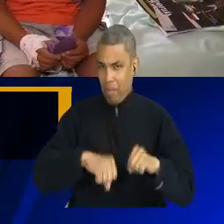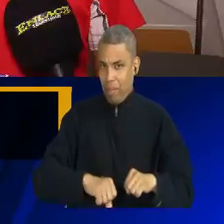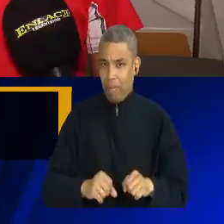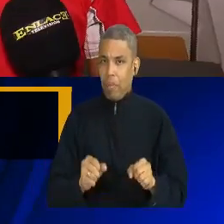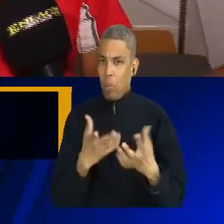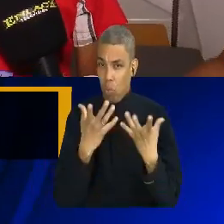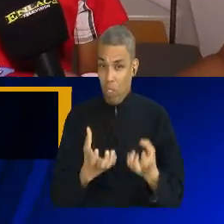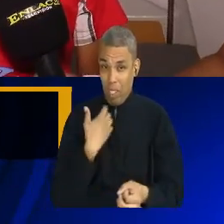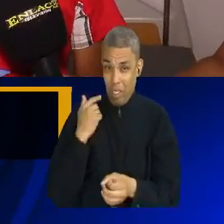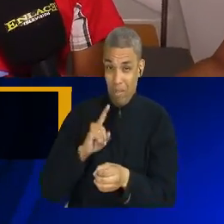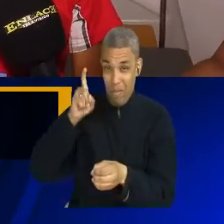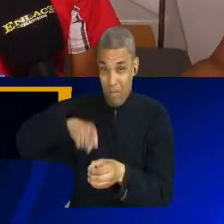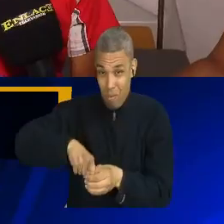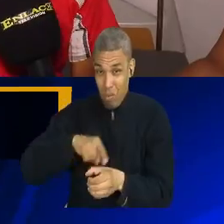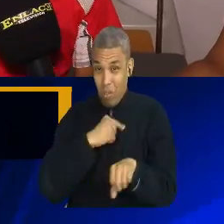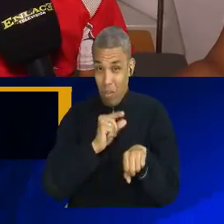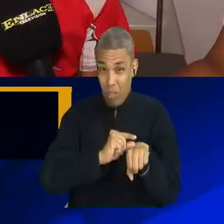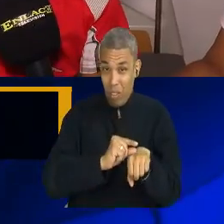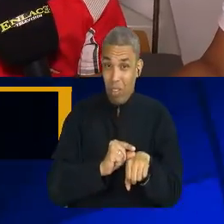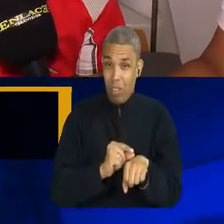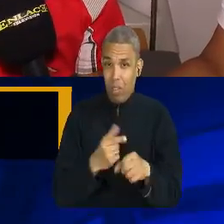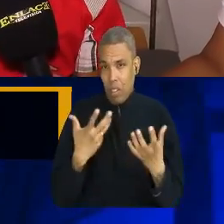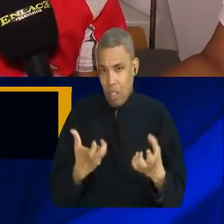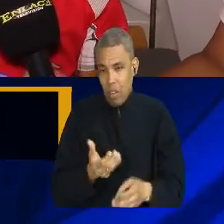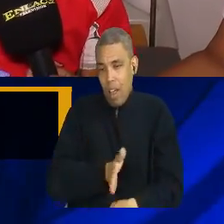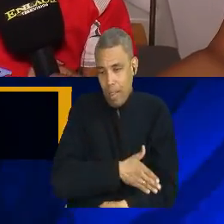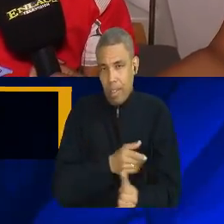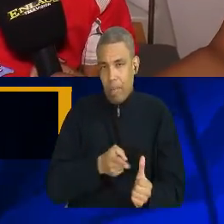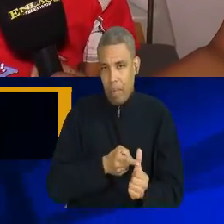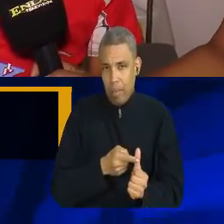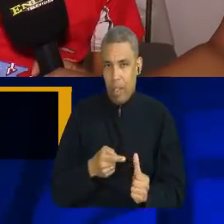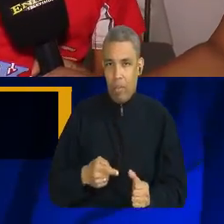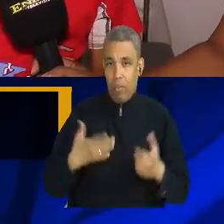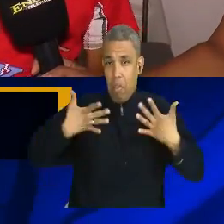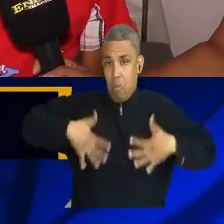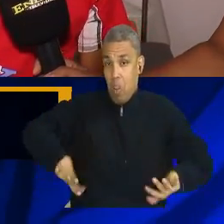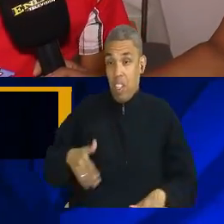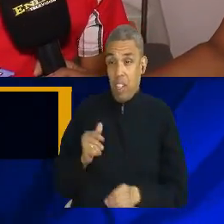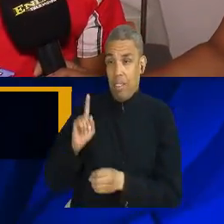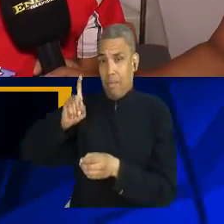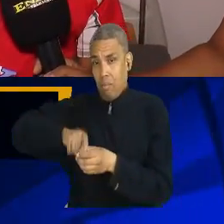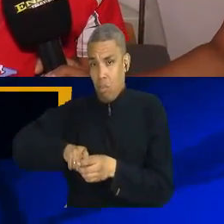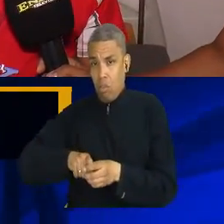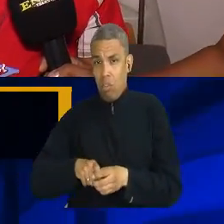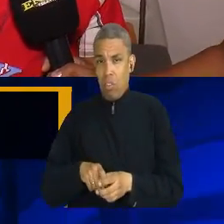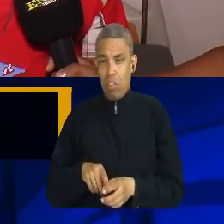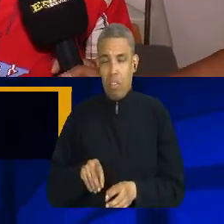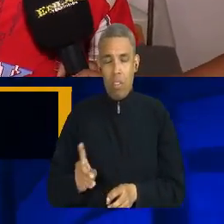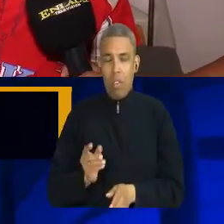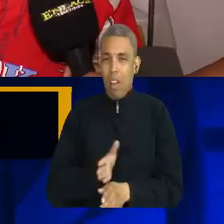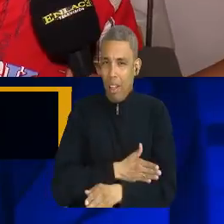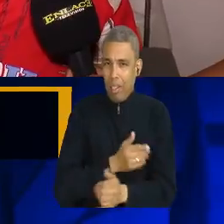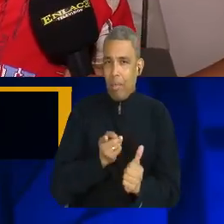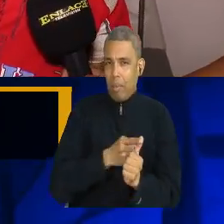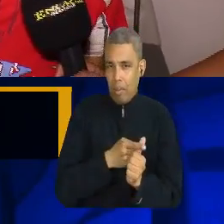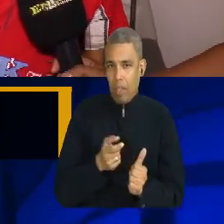artística, porque así como yo soy artista, ¿sí? Yo no soy voluntaria como tal de la fundación, yo soy la